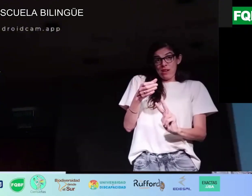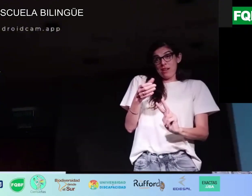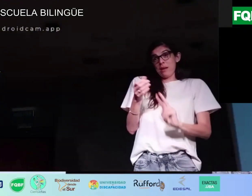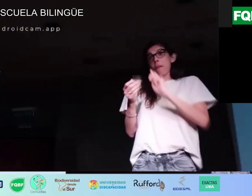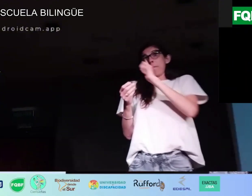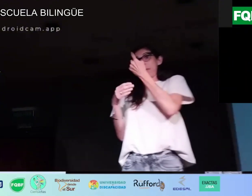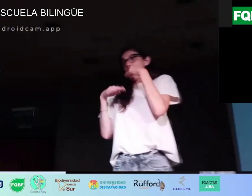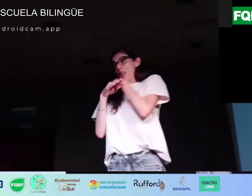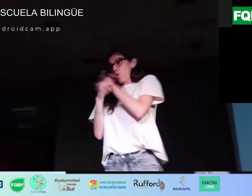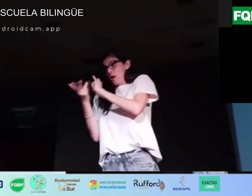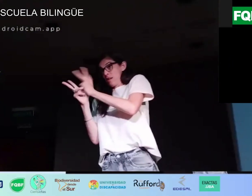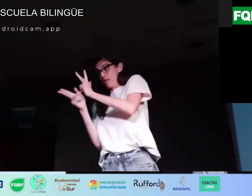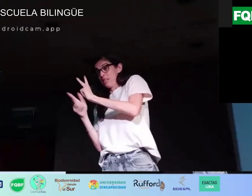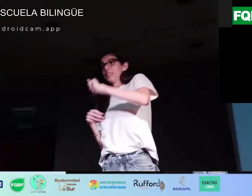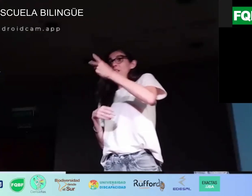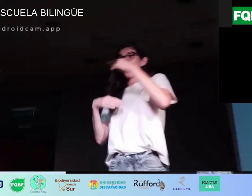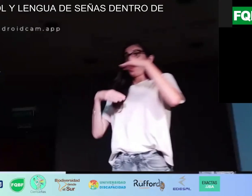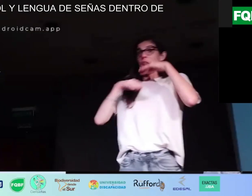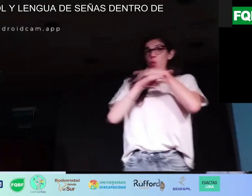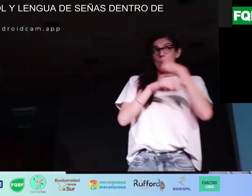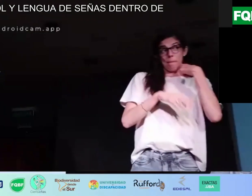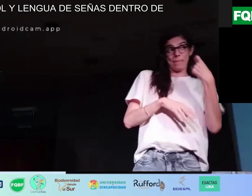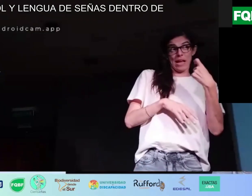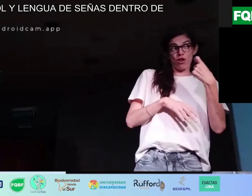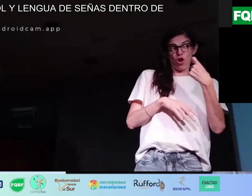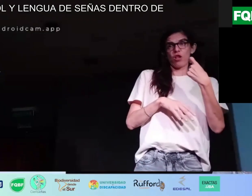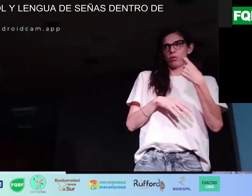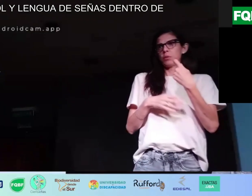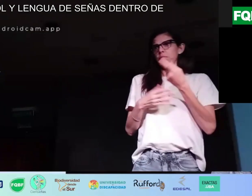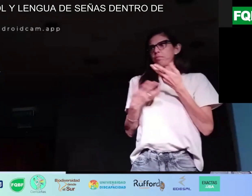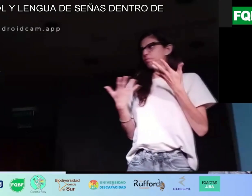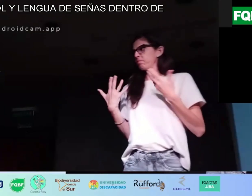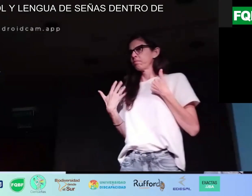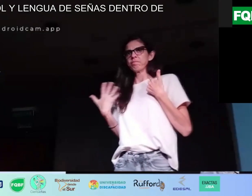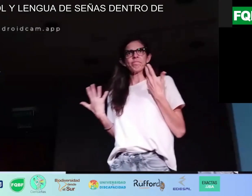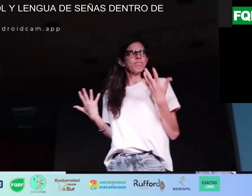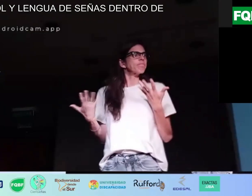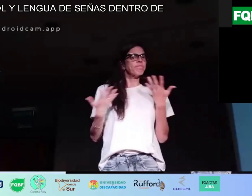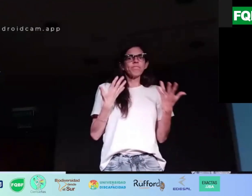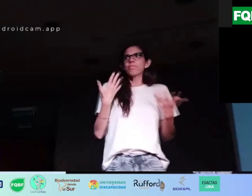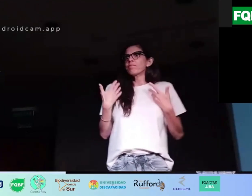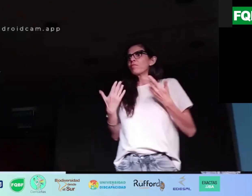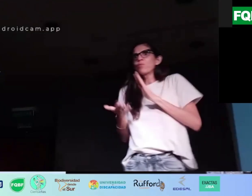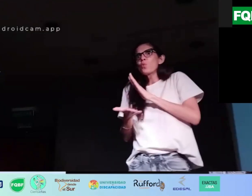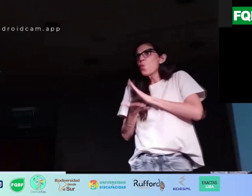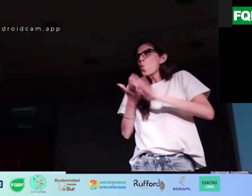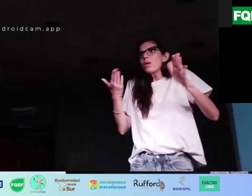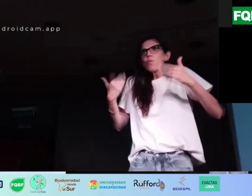que están en una escuela bilingüe, que hablan español y lengua de señas dentro de la escuela.